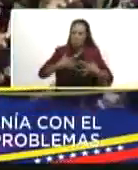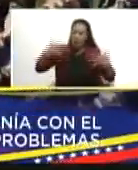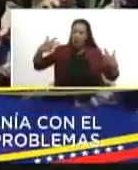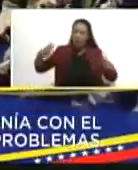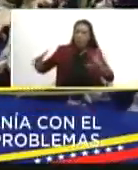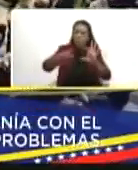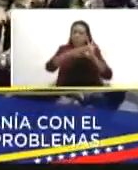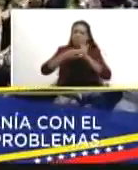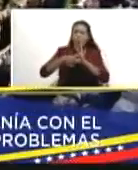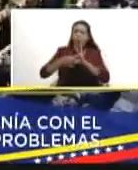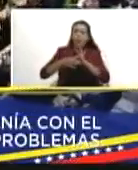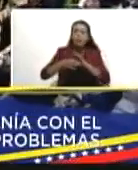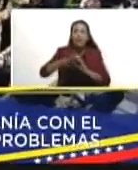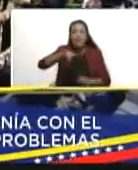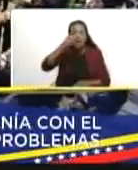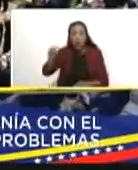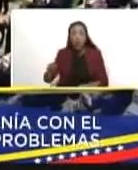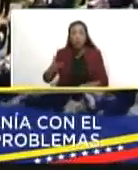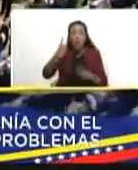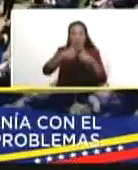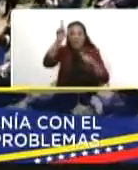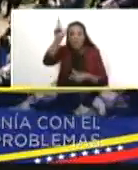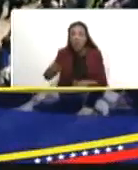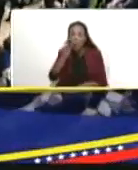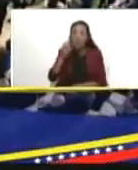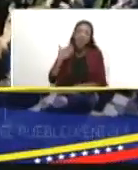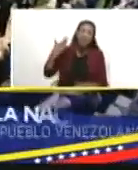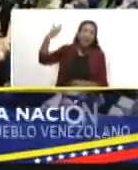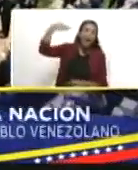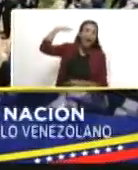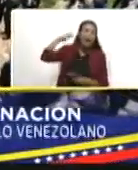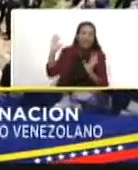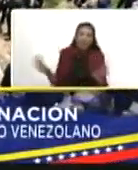junín de ayacucho de liberación